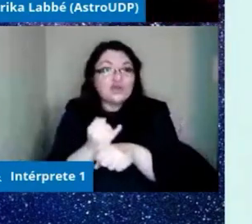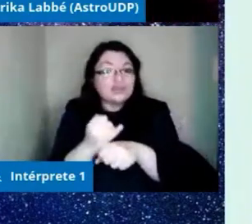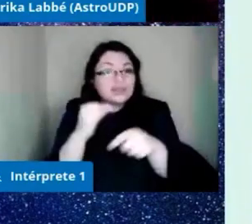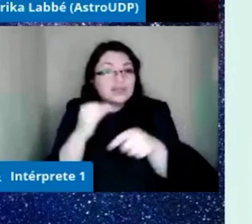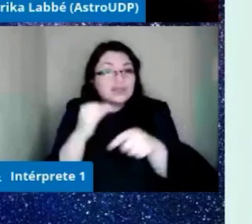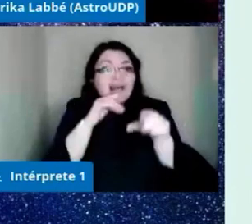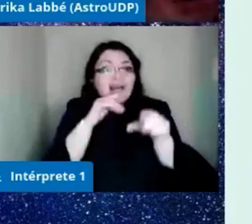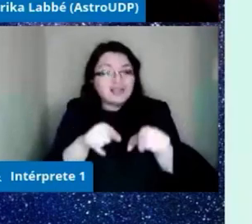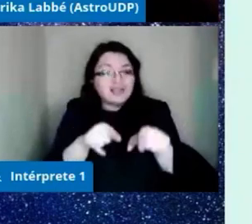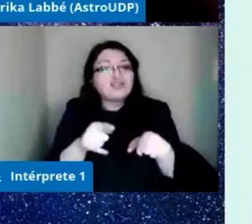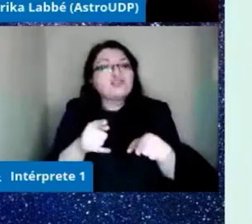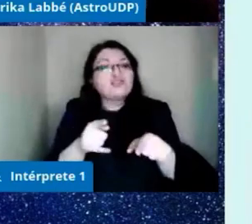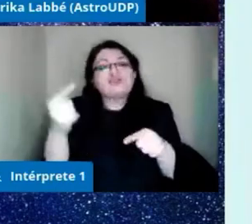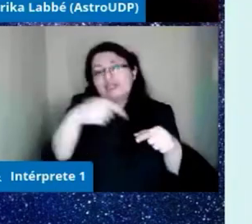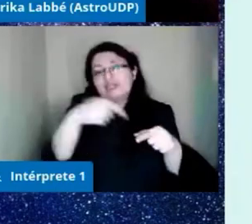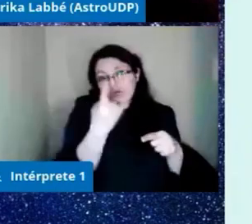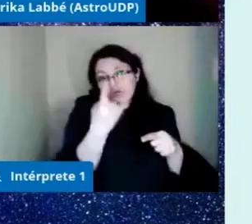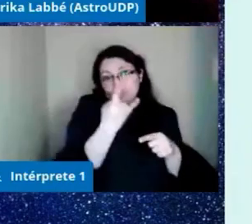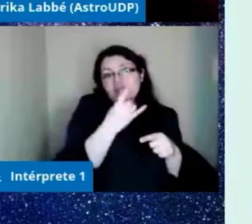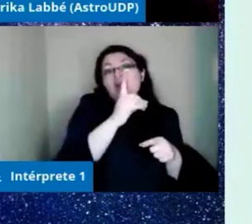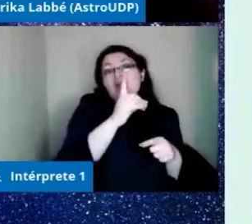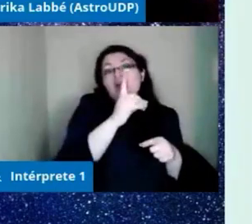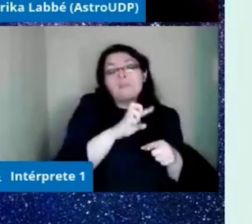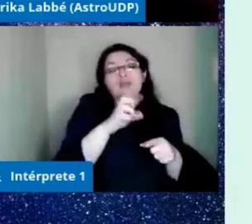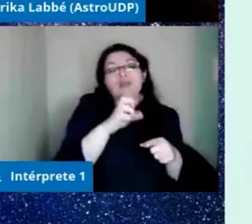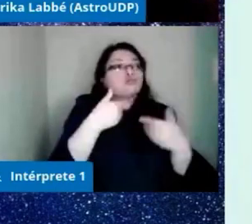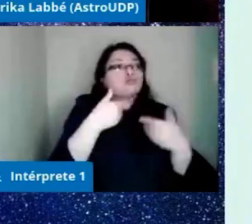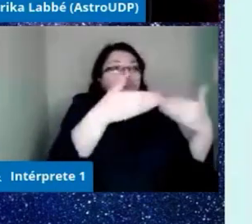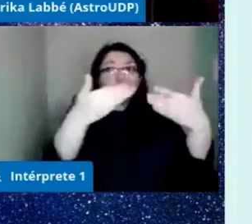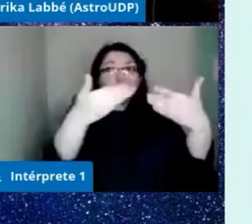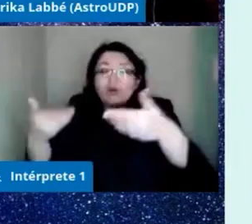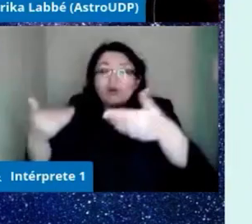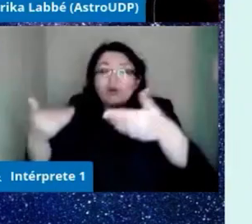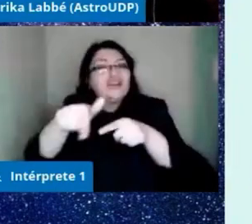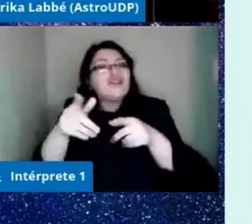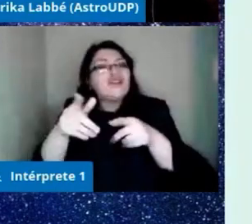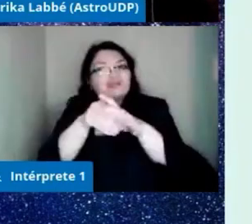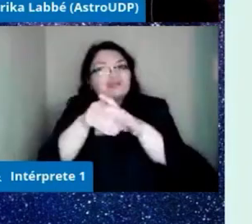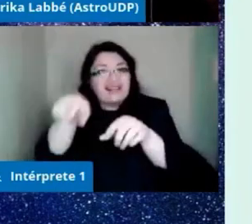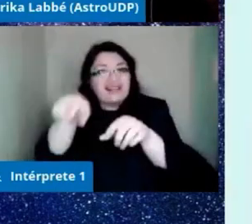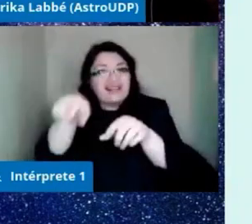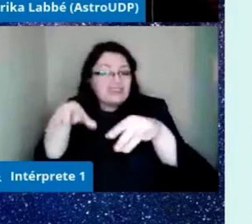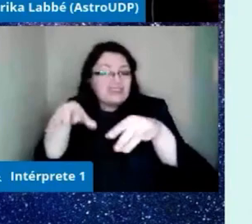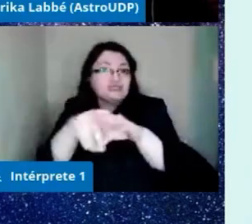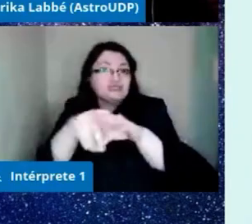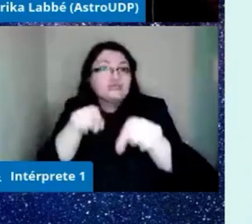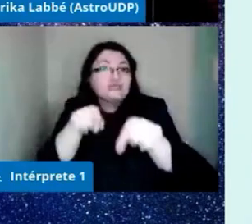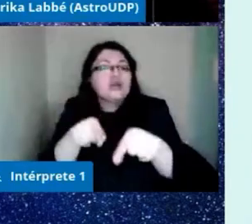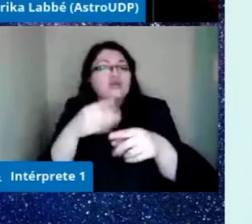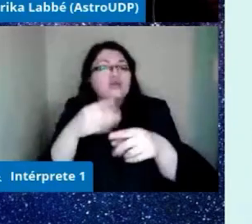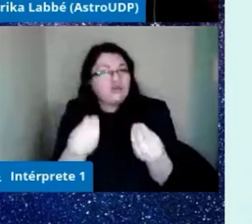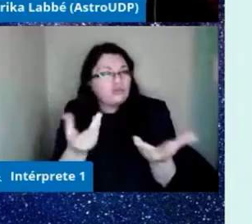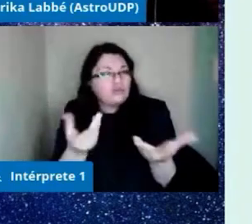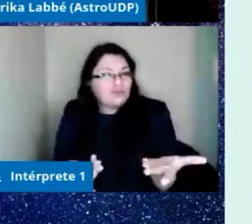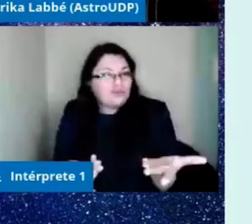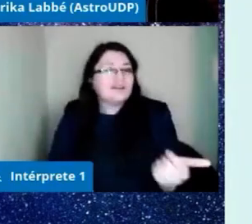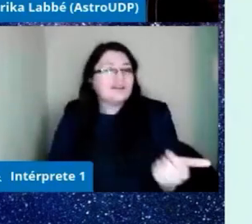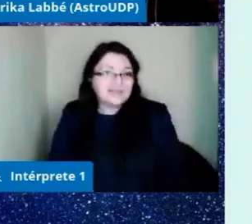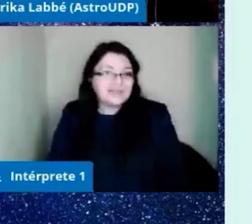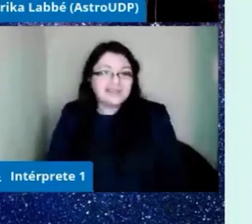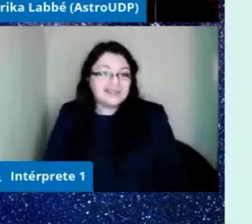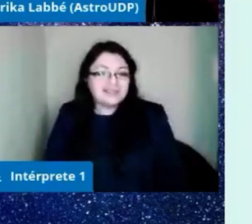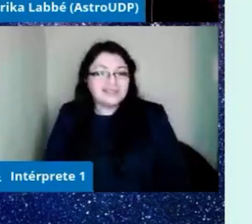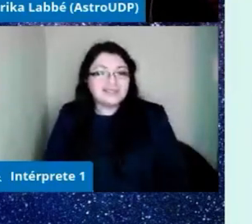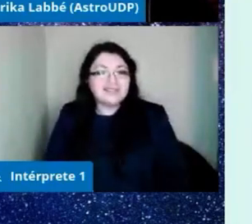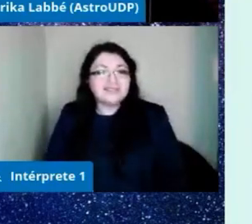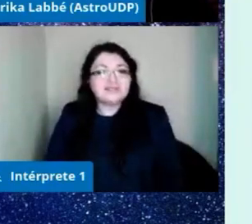los repartimos y los integraron en sus actividades y fue súper bueno. Y bueno, eso generó también como